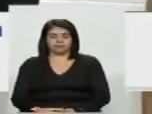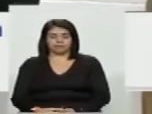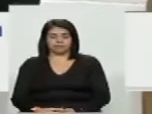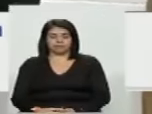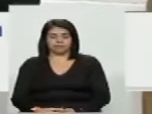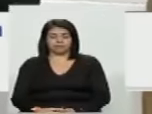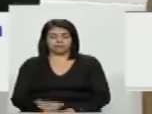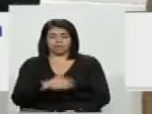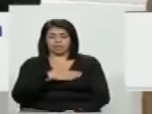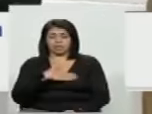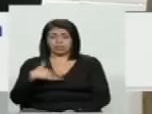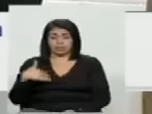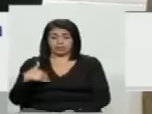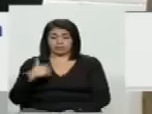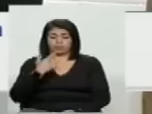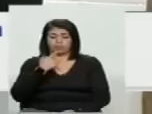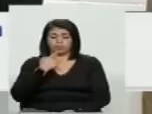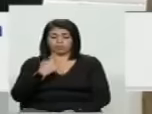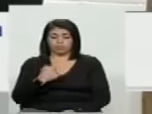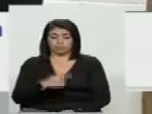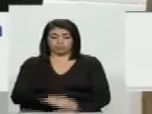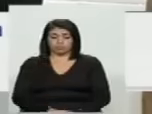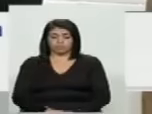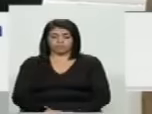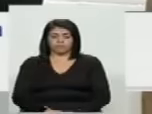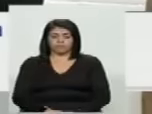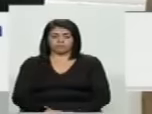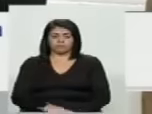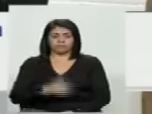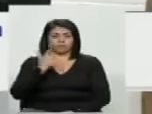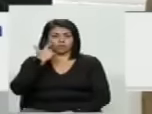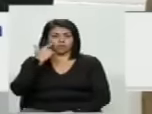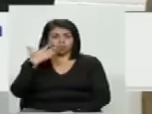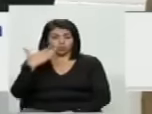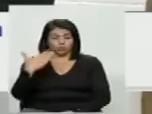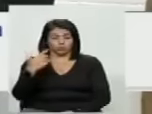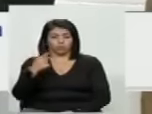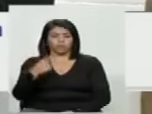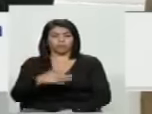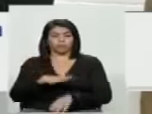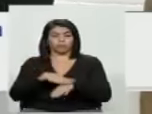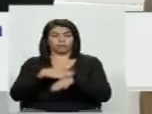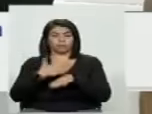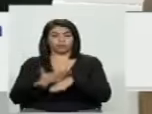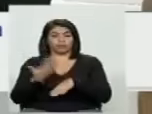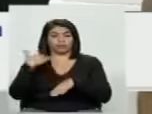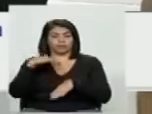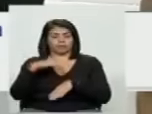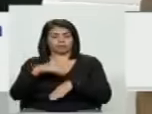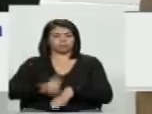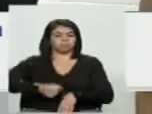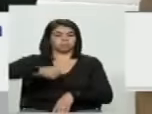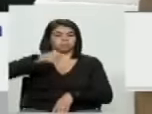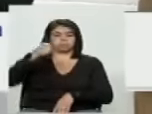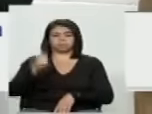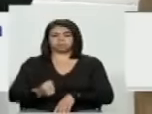Solamente quiero decirles que vayamos acostumbrándonos, porque mientras seamos